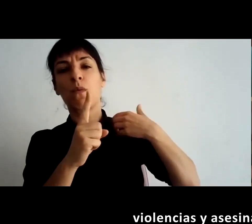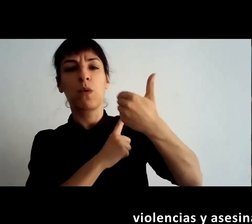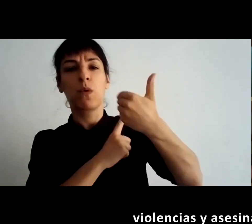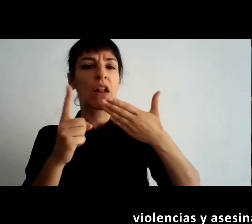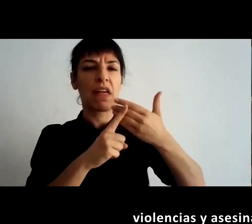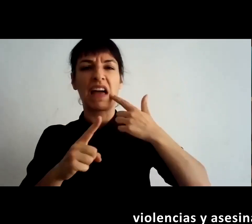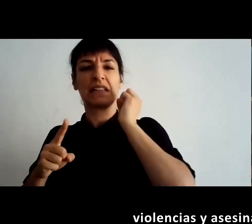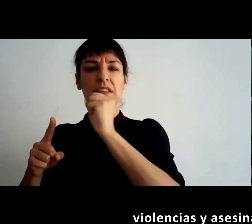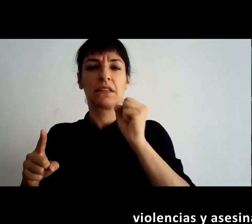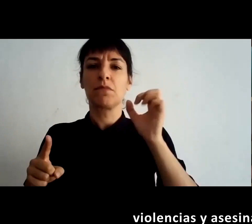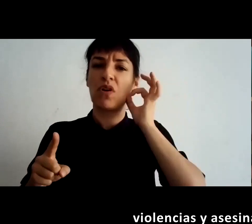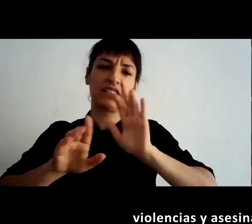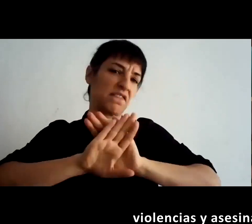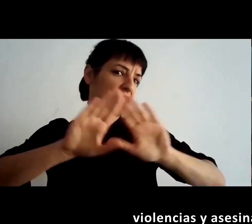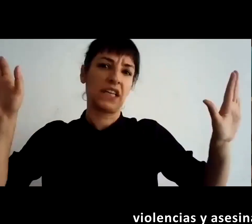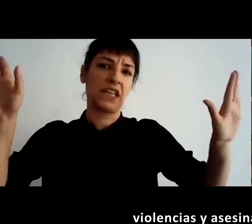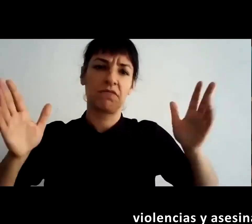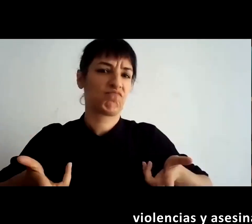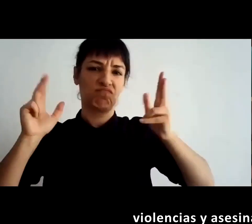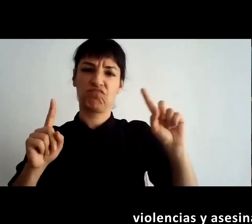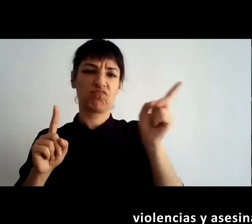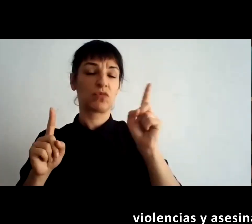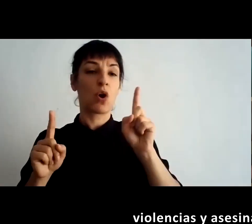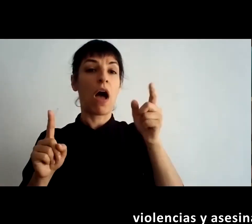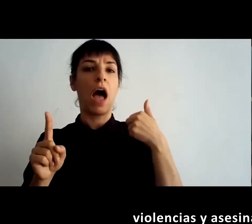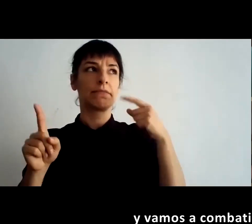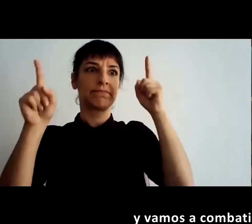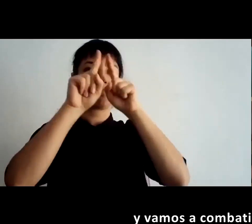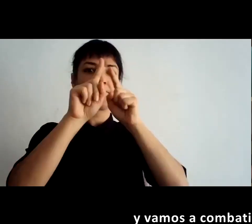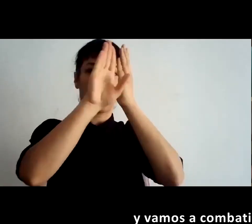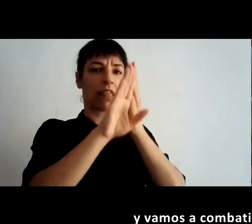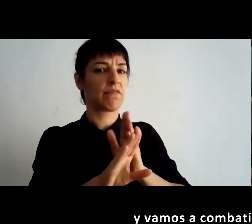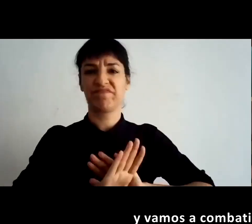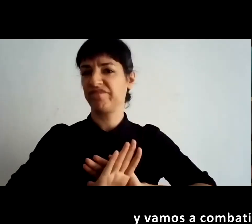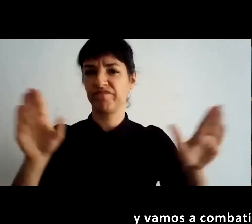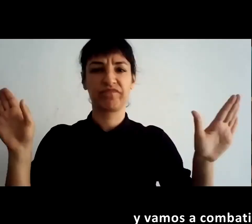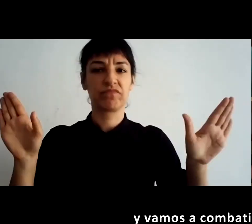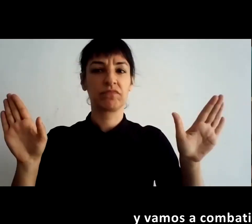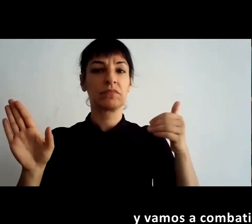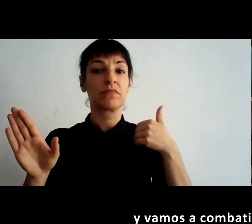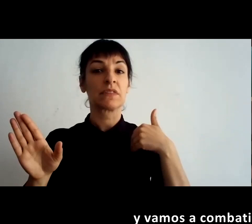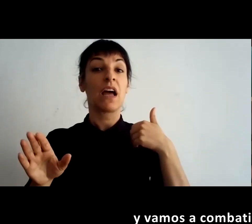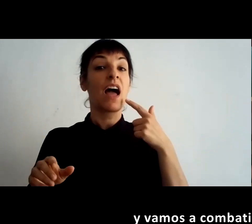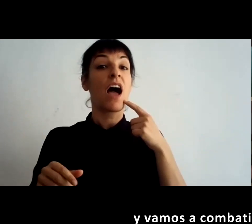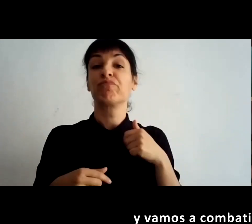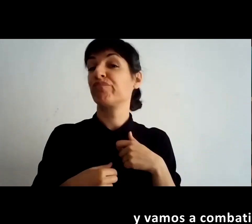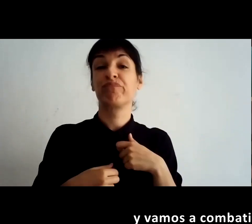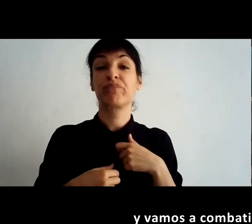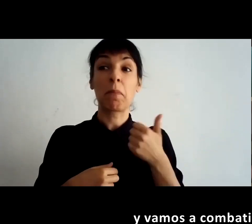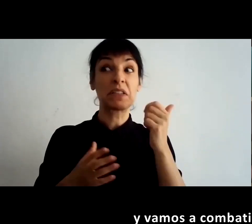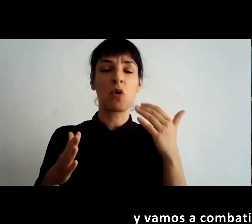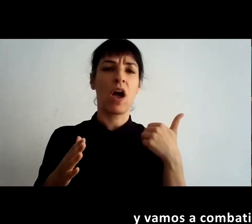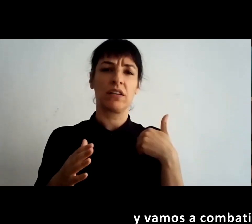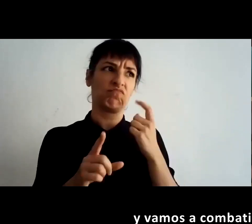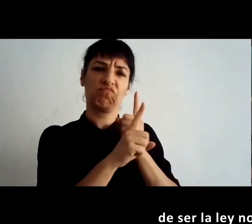y asesinatos a las mujeres. No las vamos a esconder y vamos a combatir el negacionismo. El machismo tiene que dejar